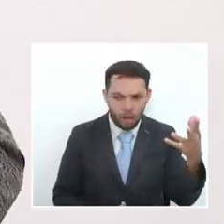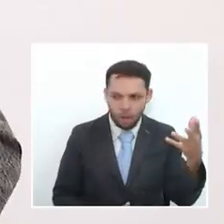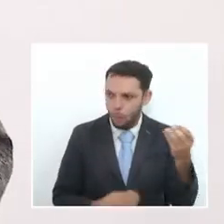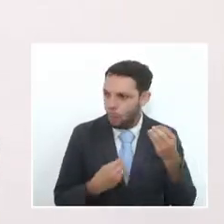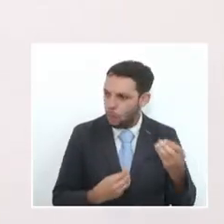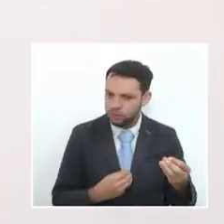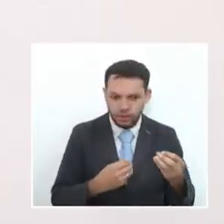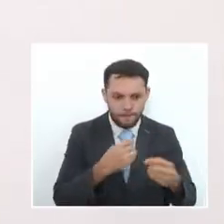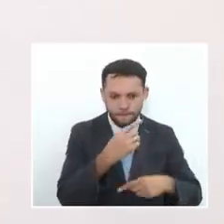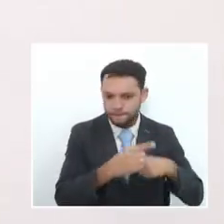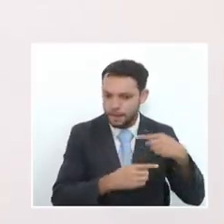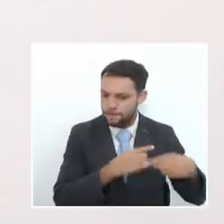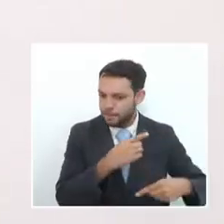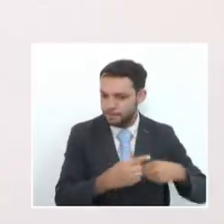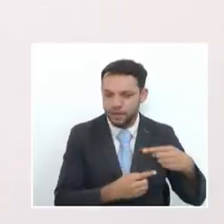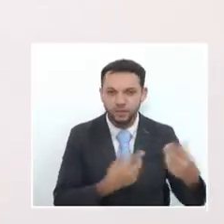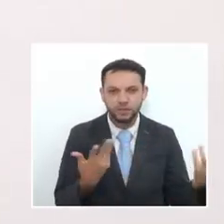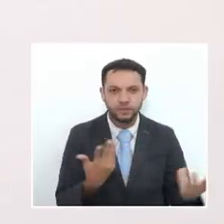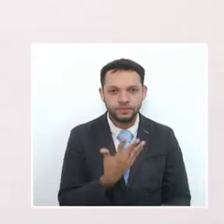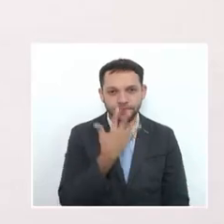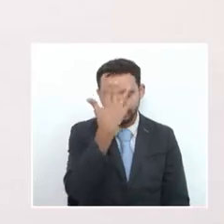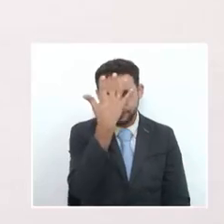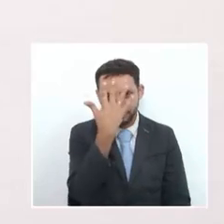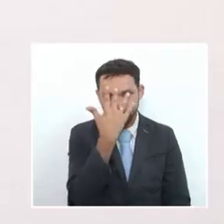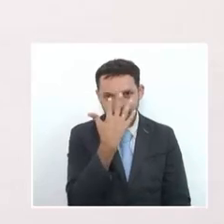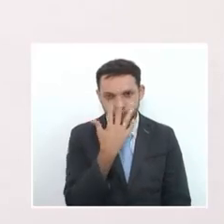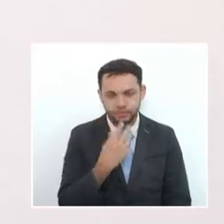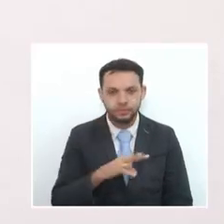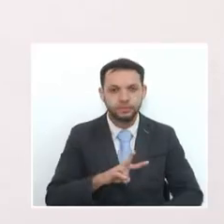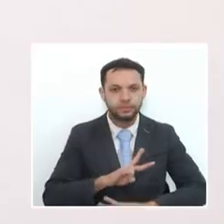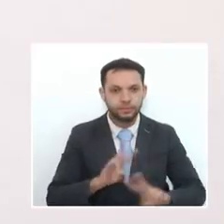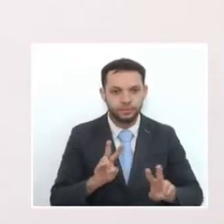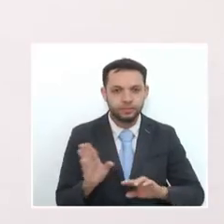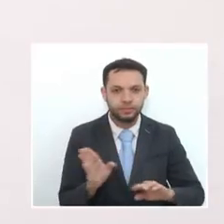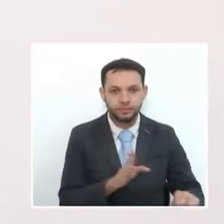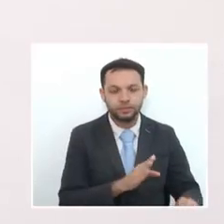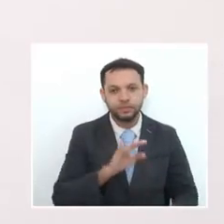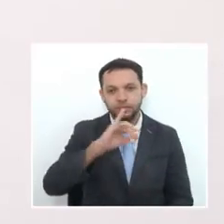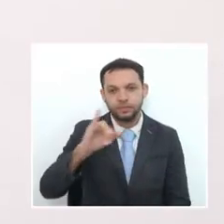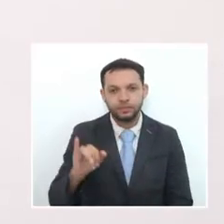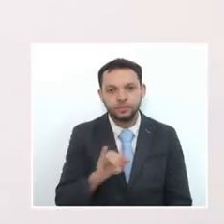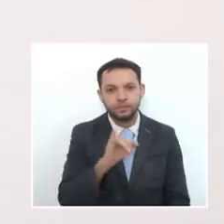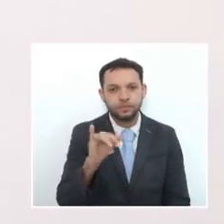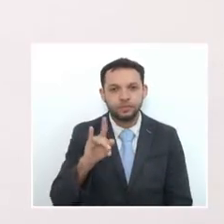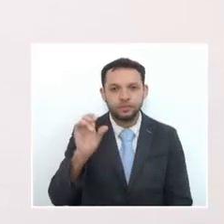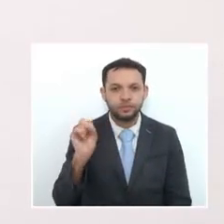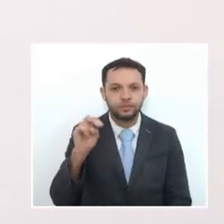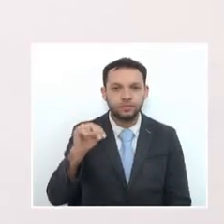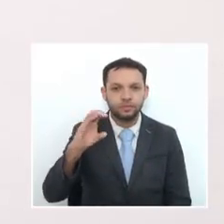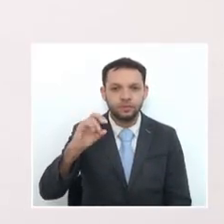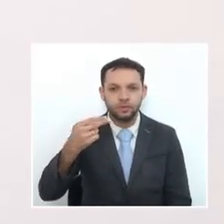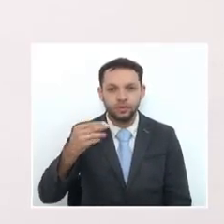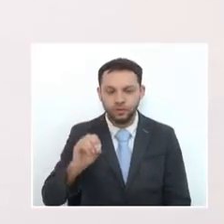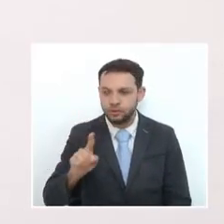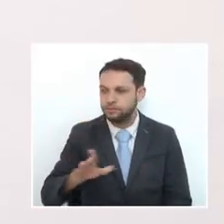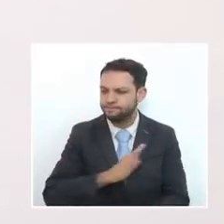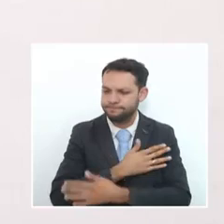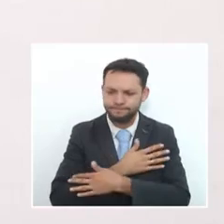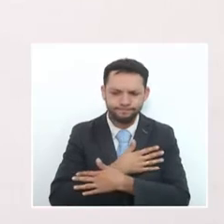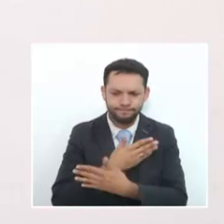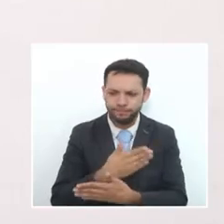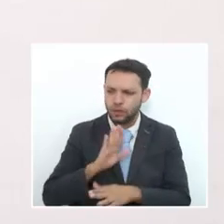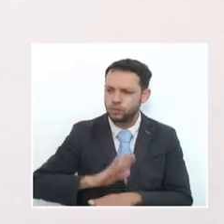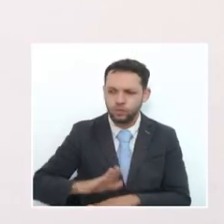muy buena cantidad en el Facebook Live, la cuenta Dr. Rojas. Juancho Mondragón. Doctor, lo felicito y agradezco por su